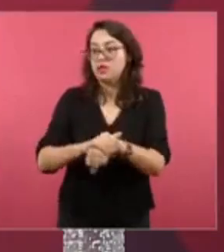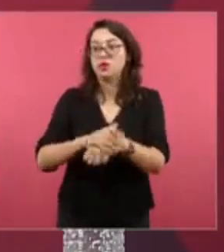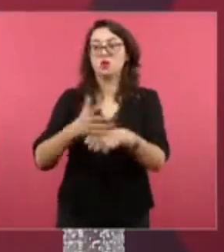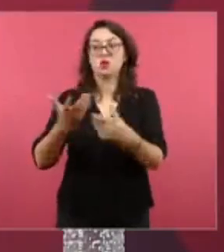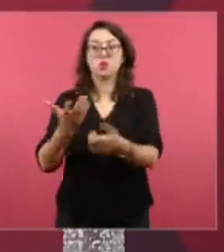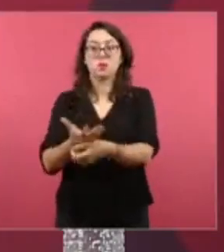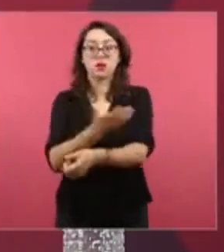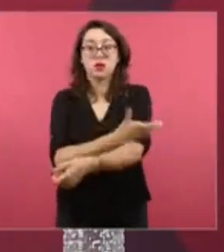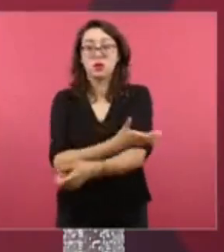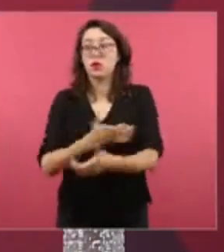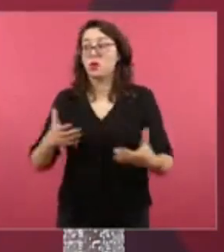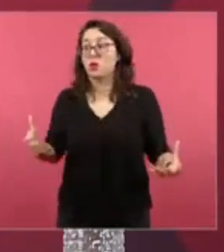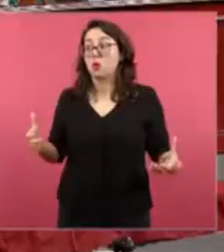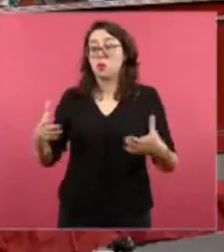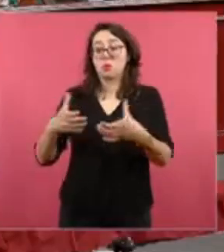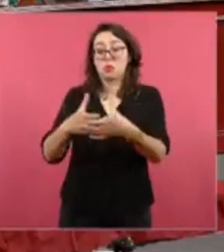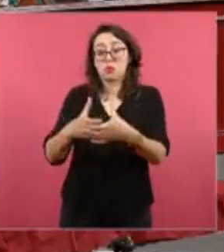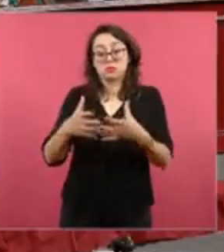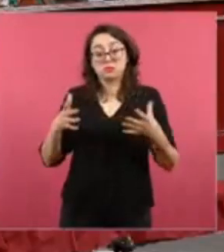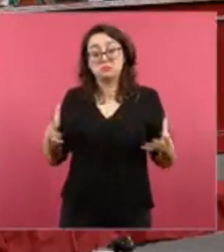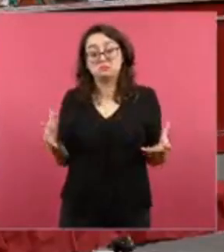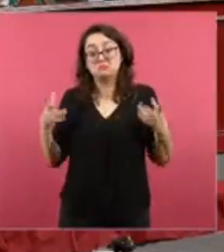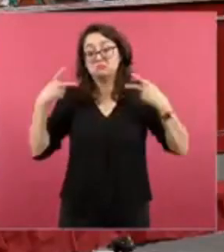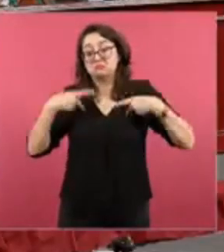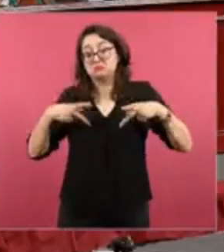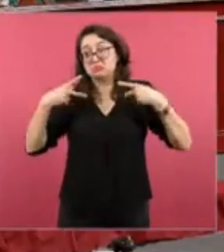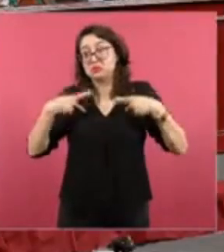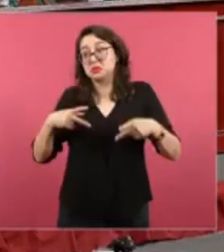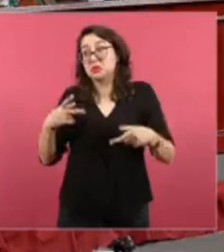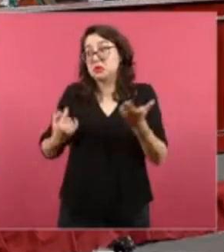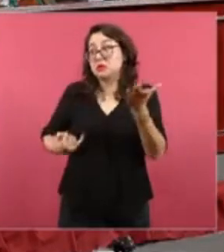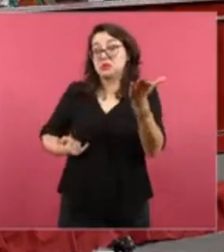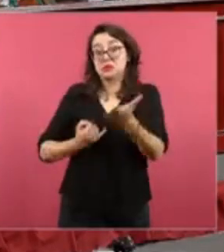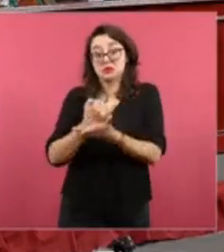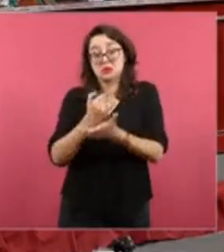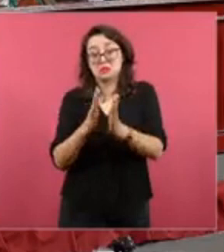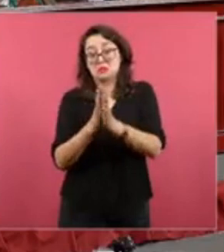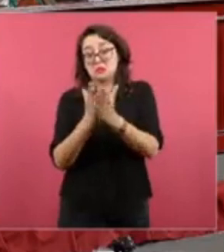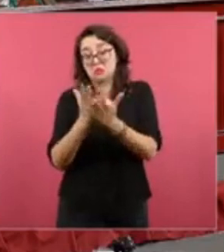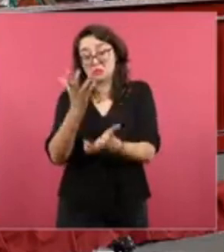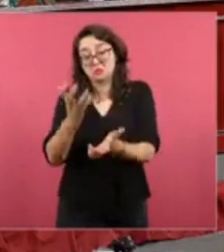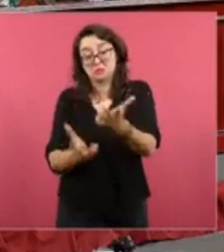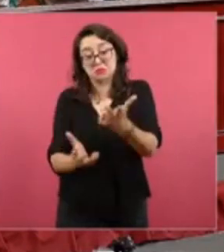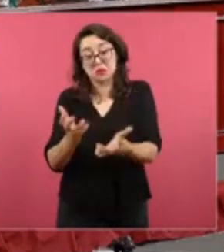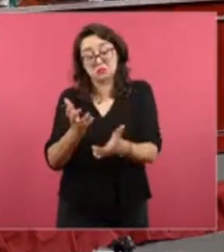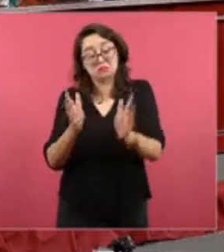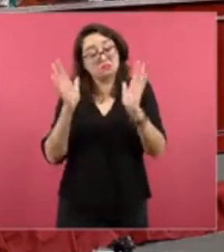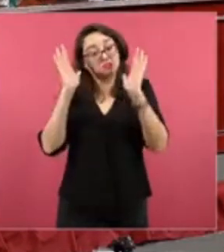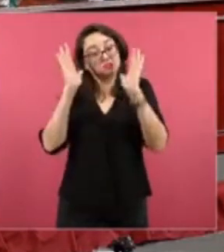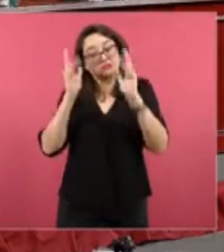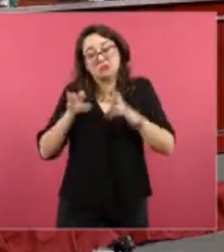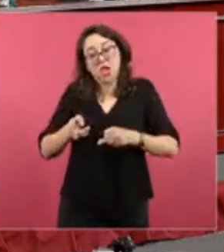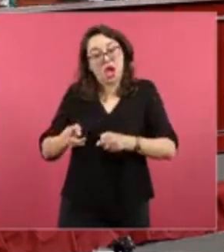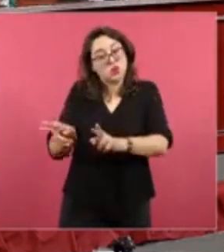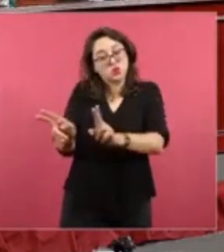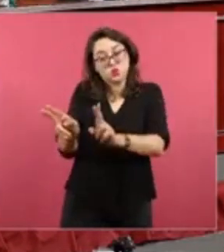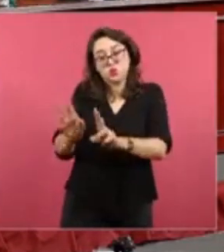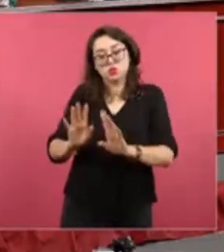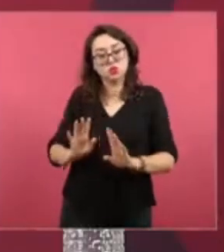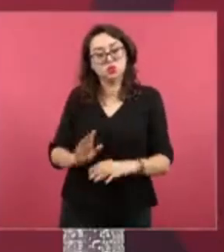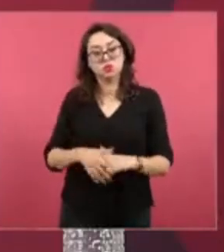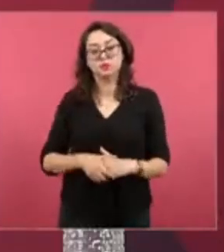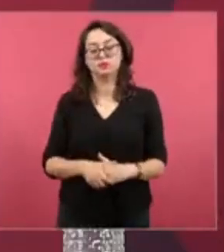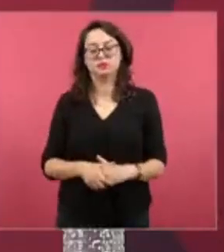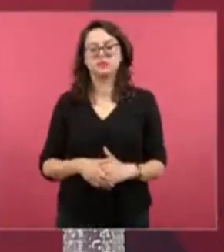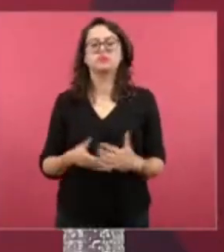comunidad. Entonces, así tendría que ser. En el caso que tiene que ver con la situación